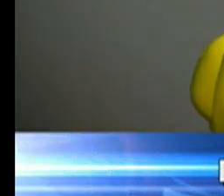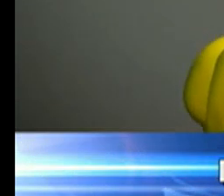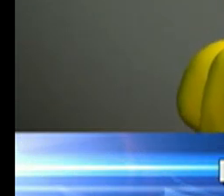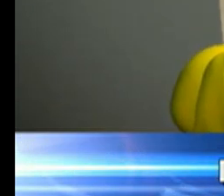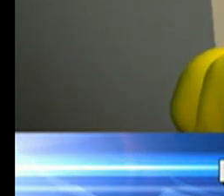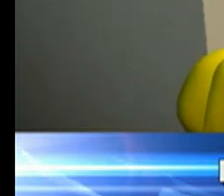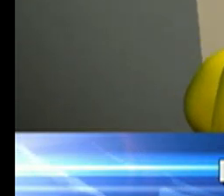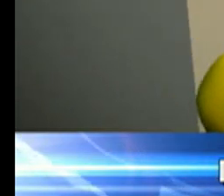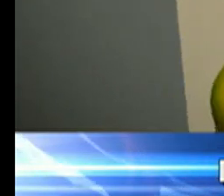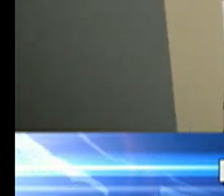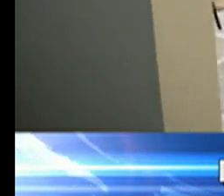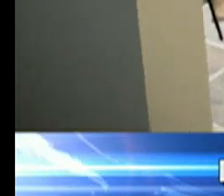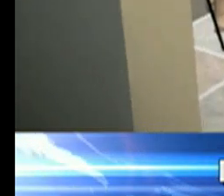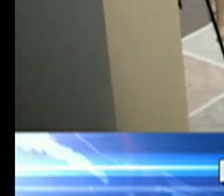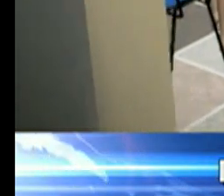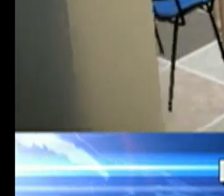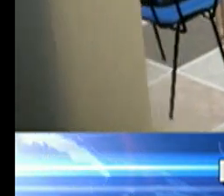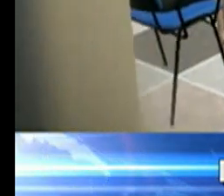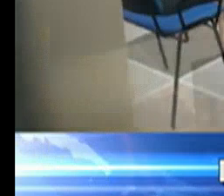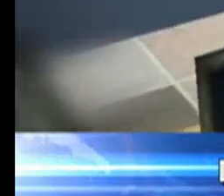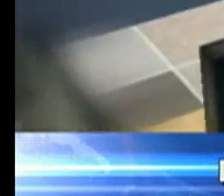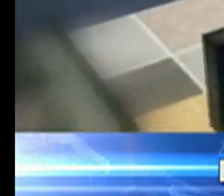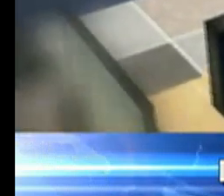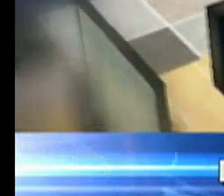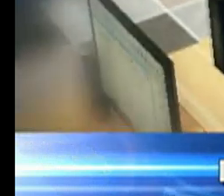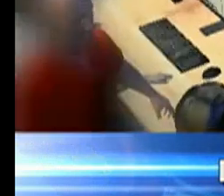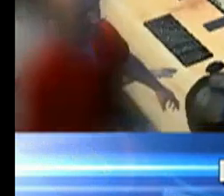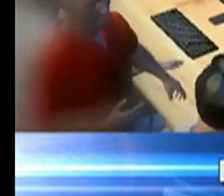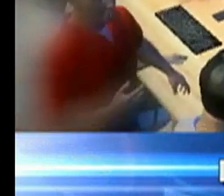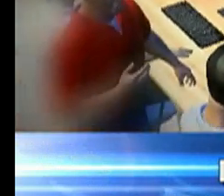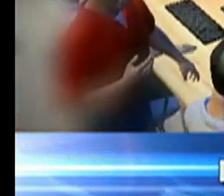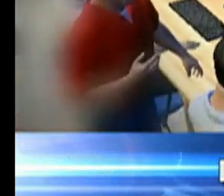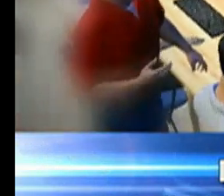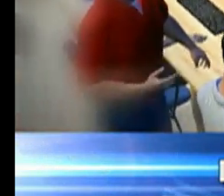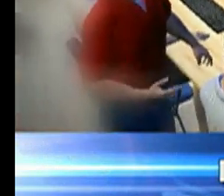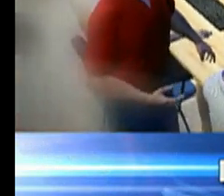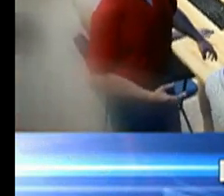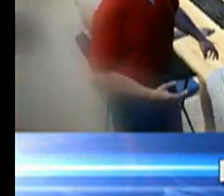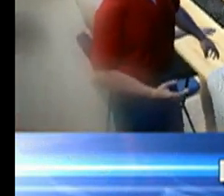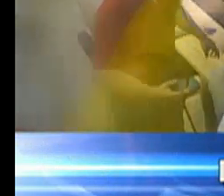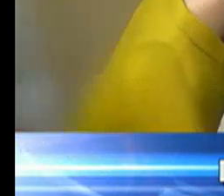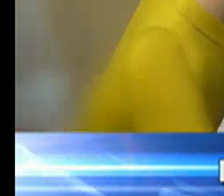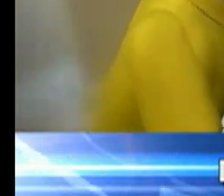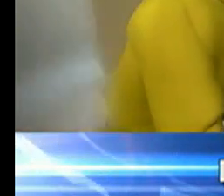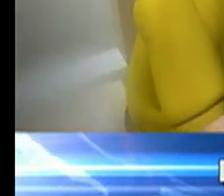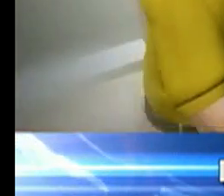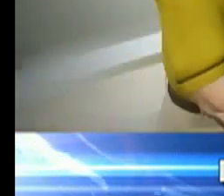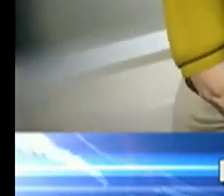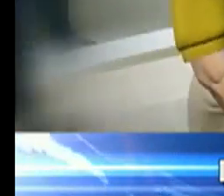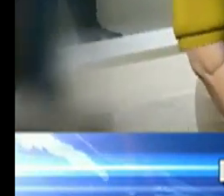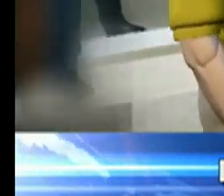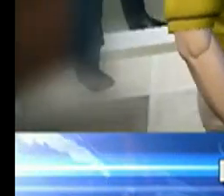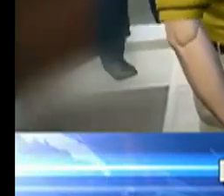de Guayaquil. Los delincuentes recibían instrucciones por teléfono.